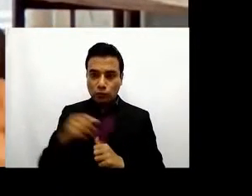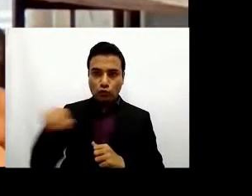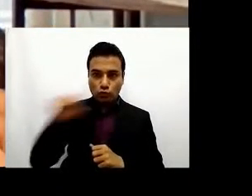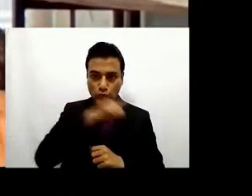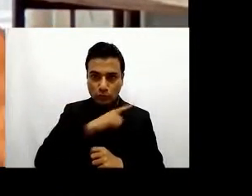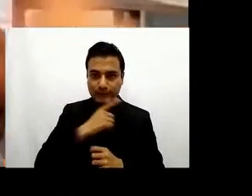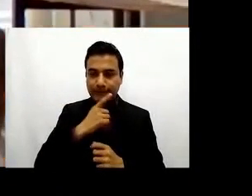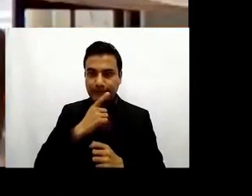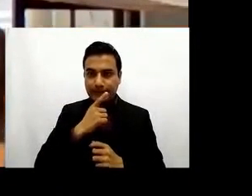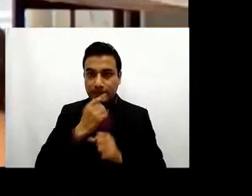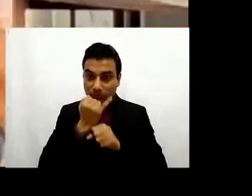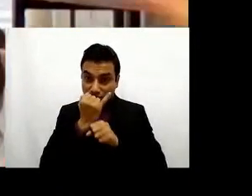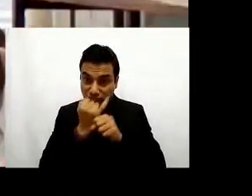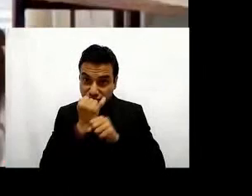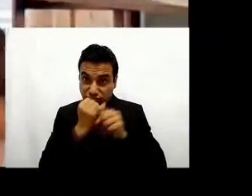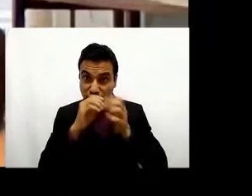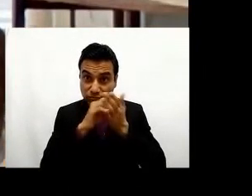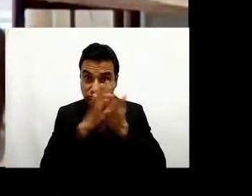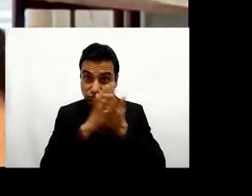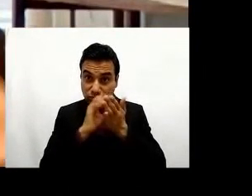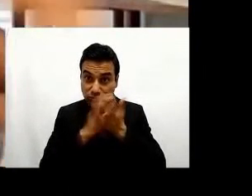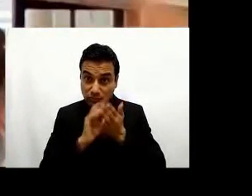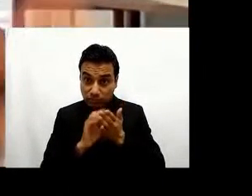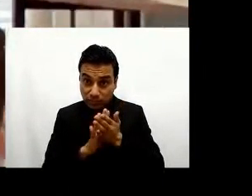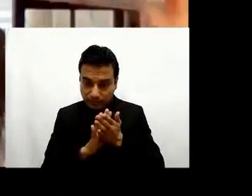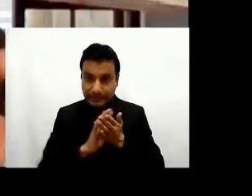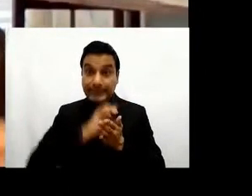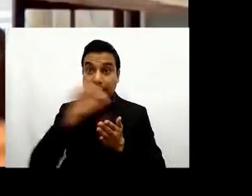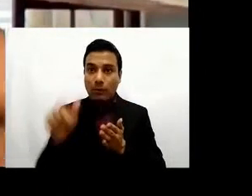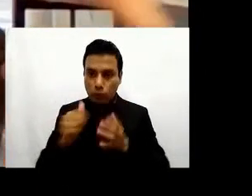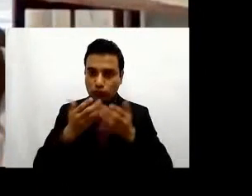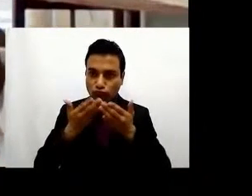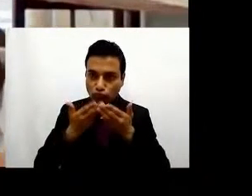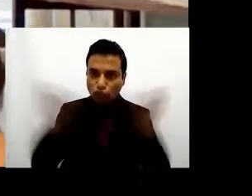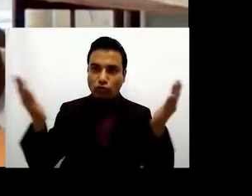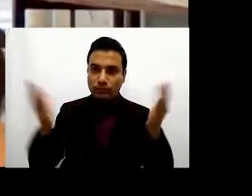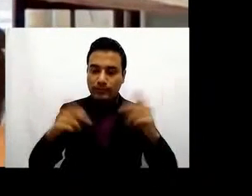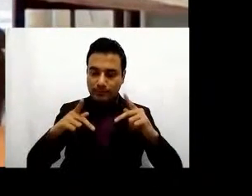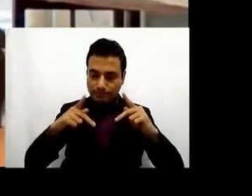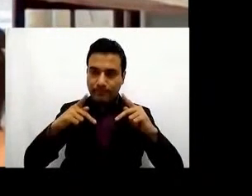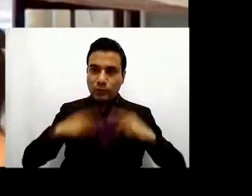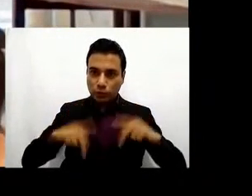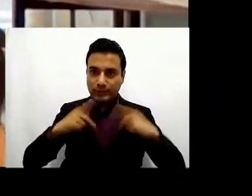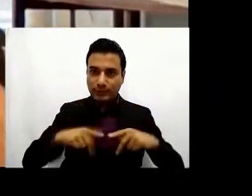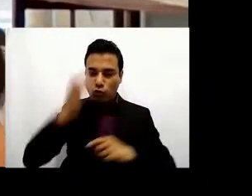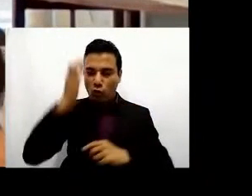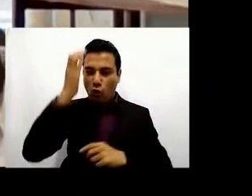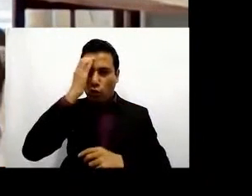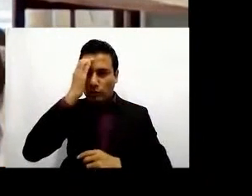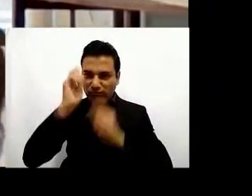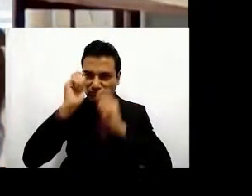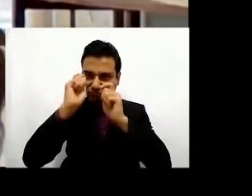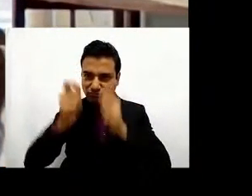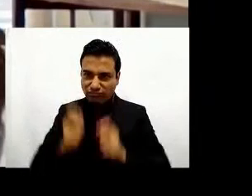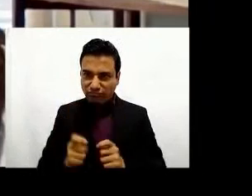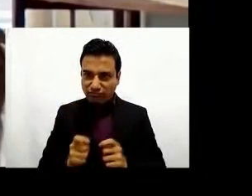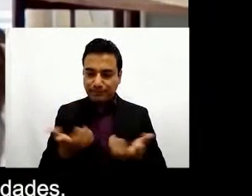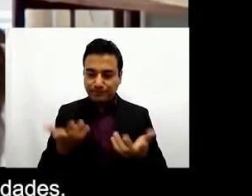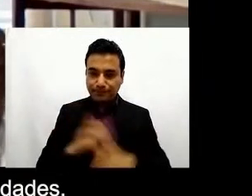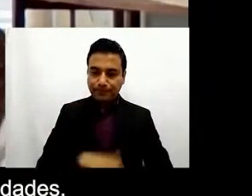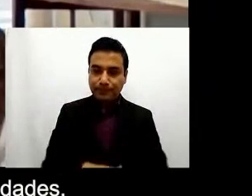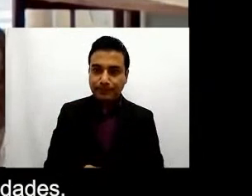este conocimiento que múltiples agentes estamos desarrollando, por